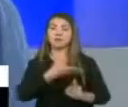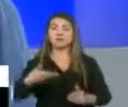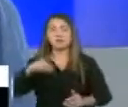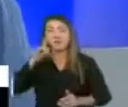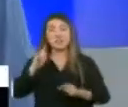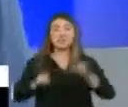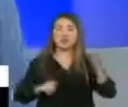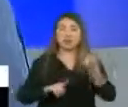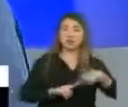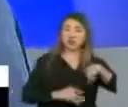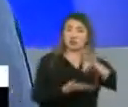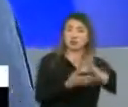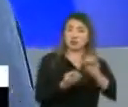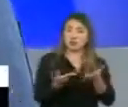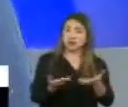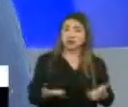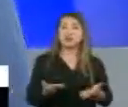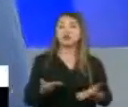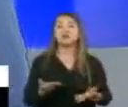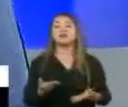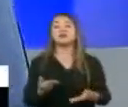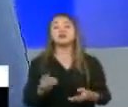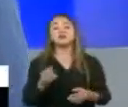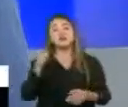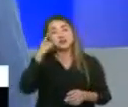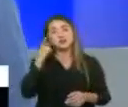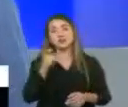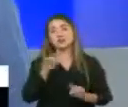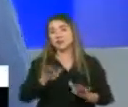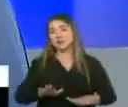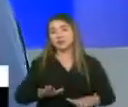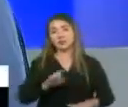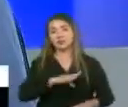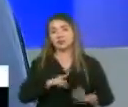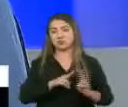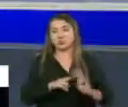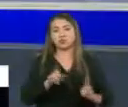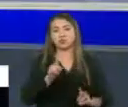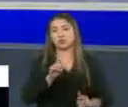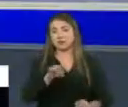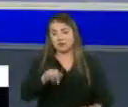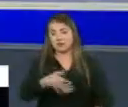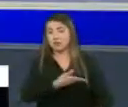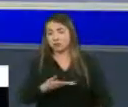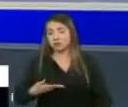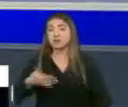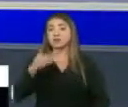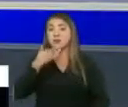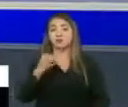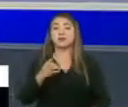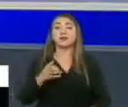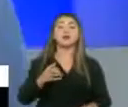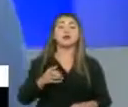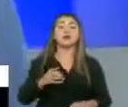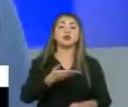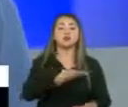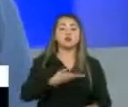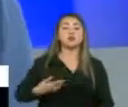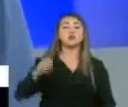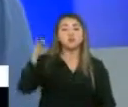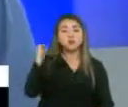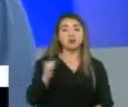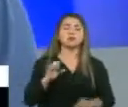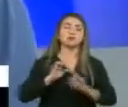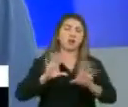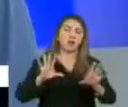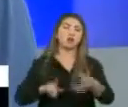como se le han ido de las manos otros conflictos en el norte y sur del país, yo creo que lo razonable es que se quede aquí. No solamente este gobierno, también se le fue de las manos al gobierno de Piñera. Efectivamente, esto también ha